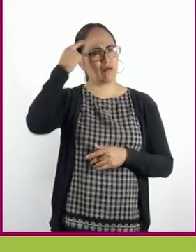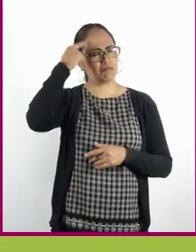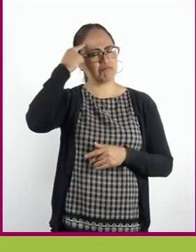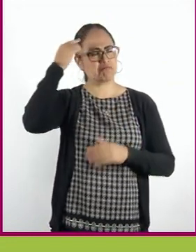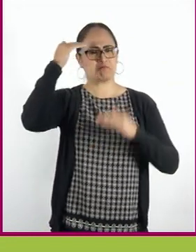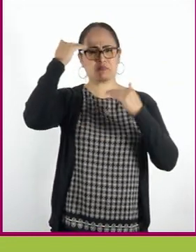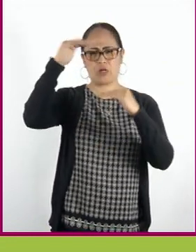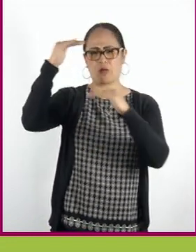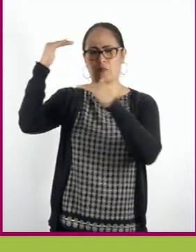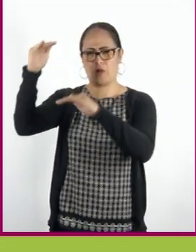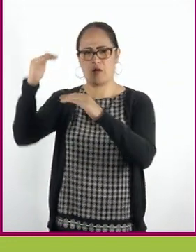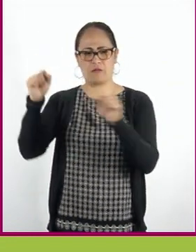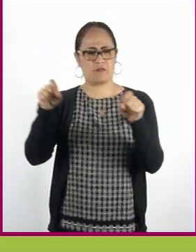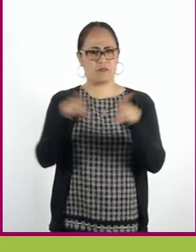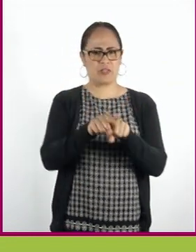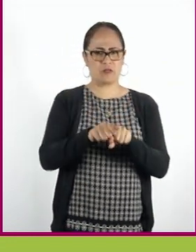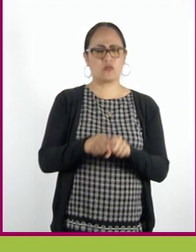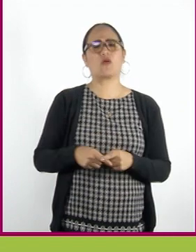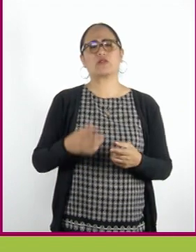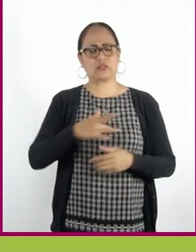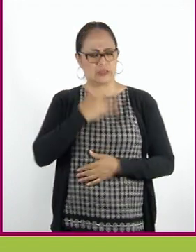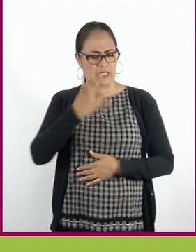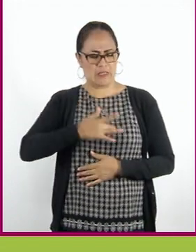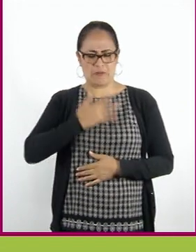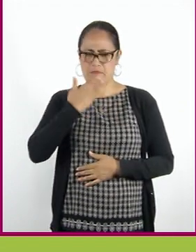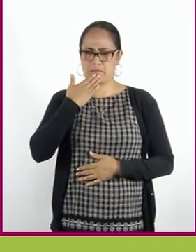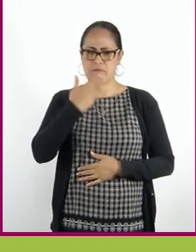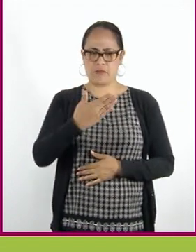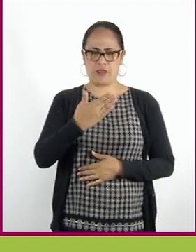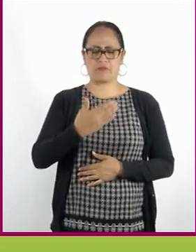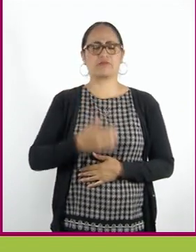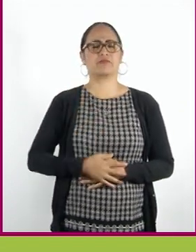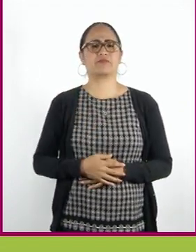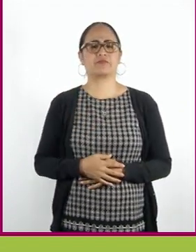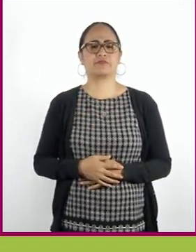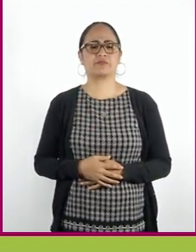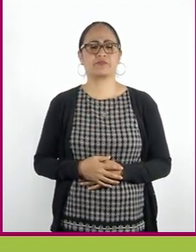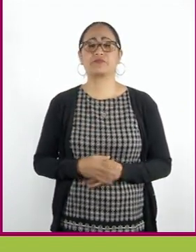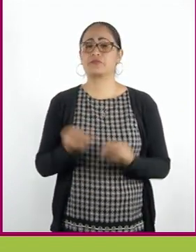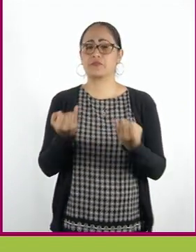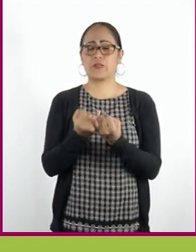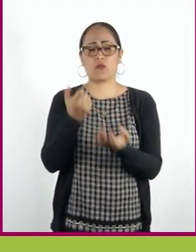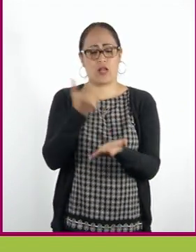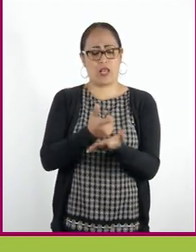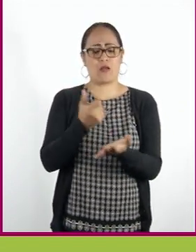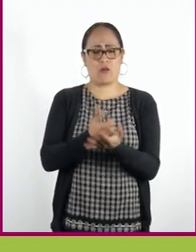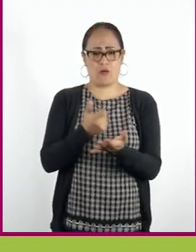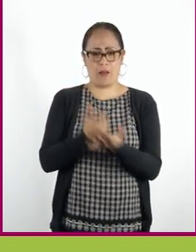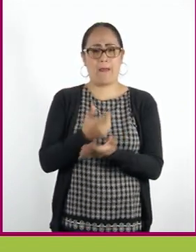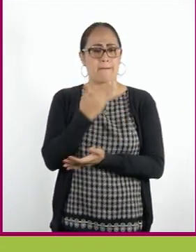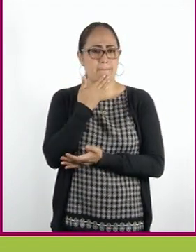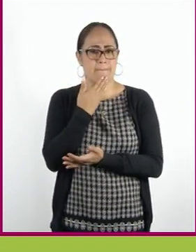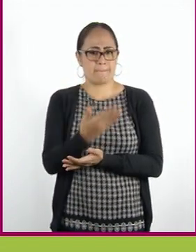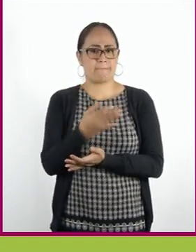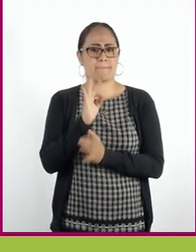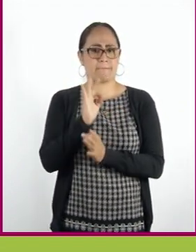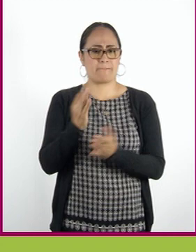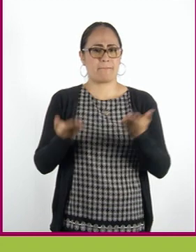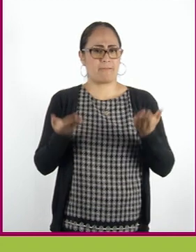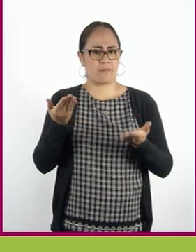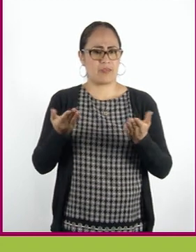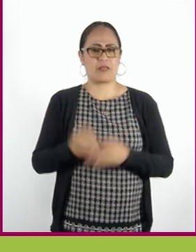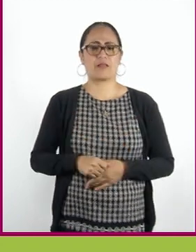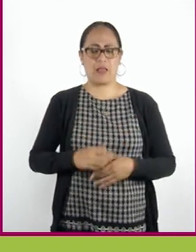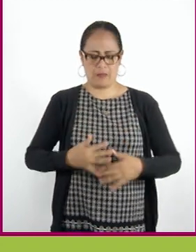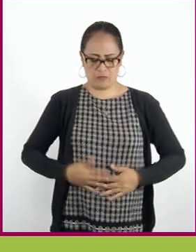psicológica y estabilidad emocional, así como económica, lo que ofrecería al nuevo